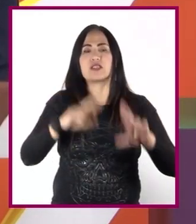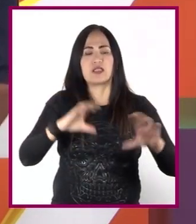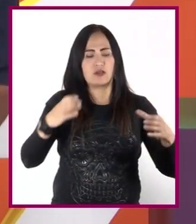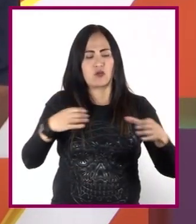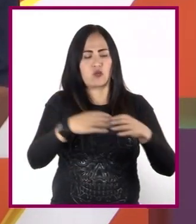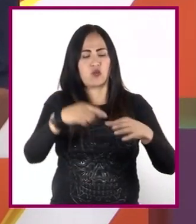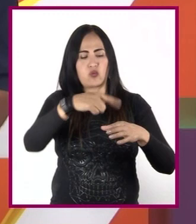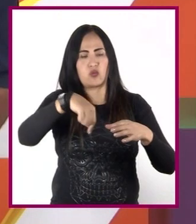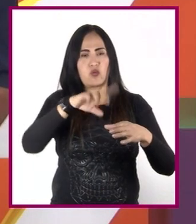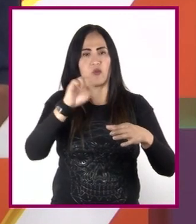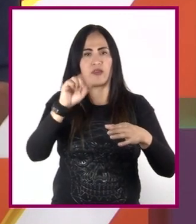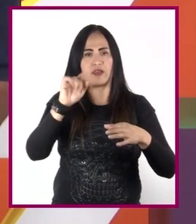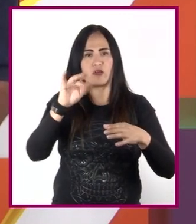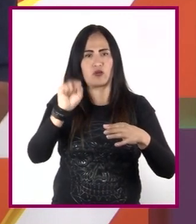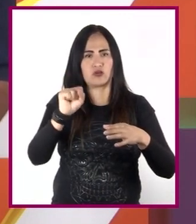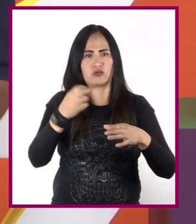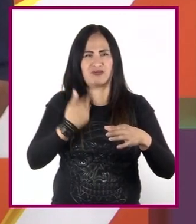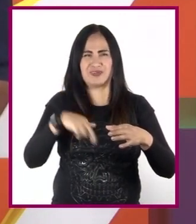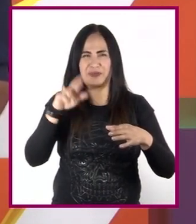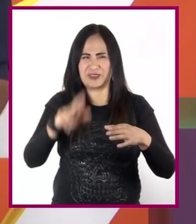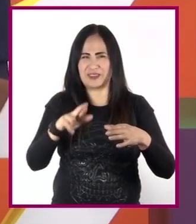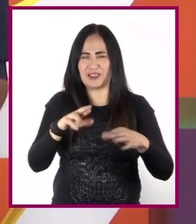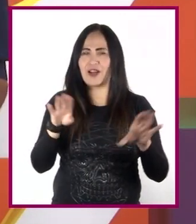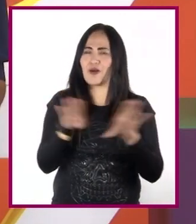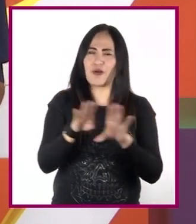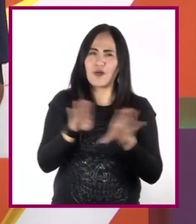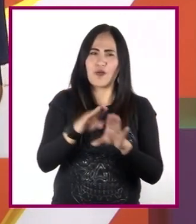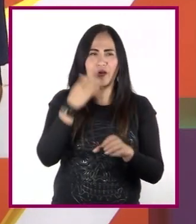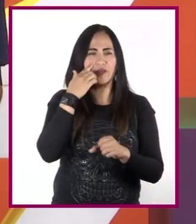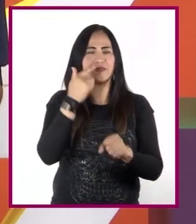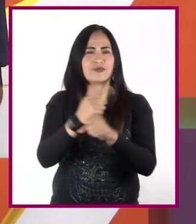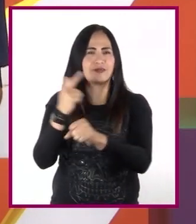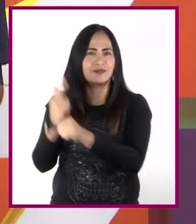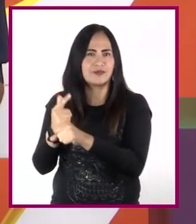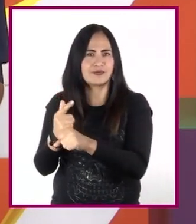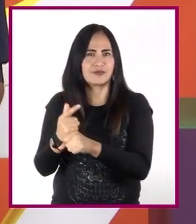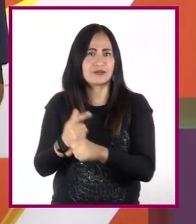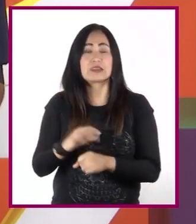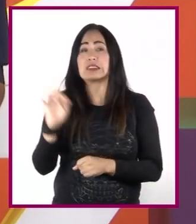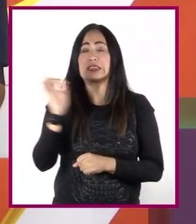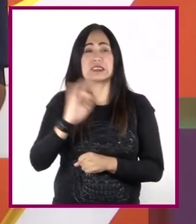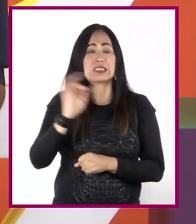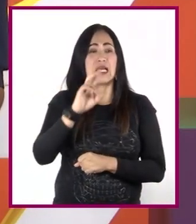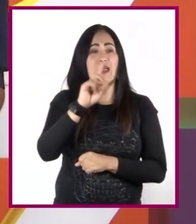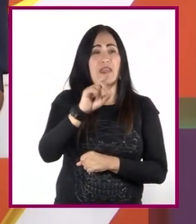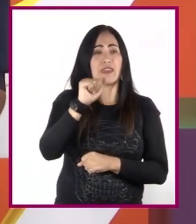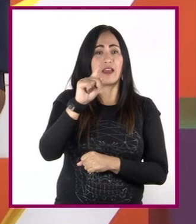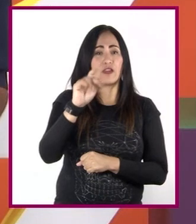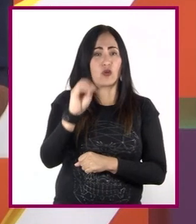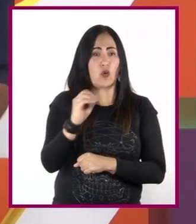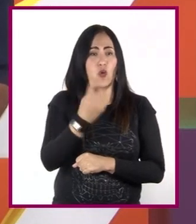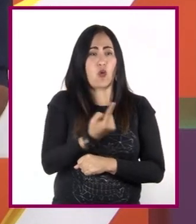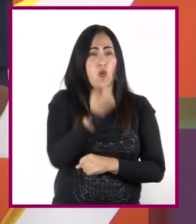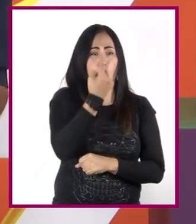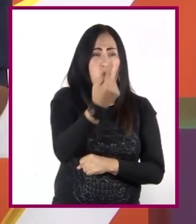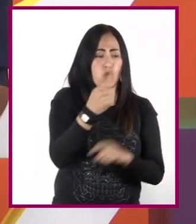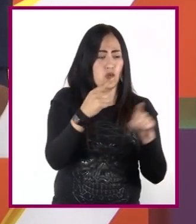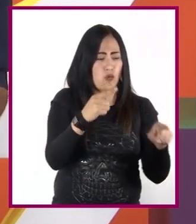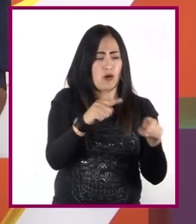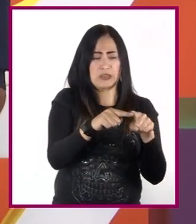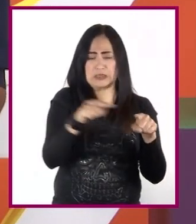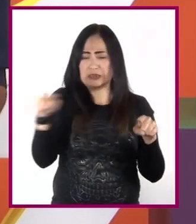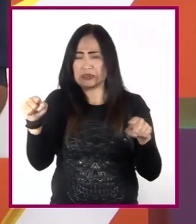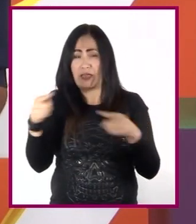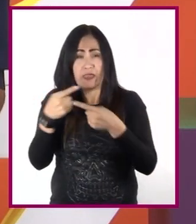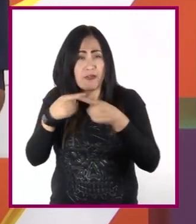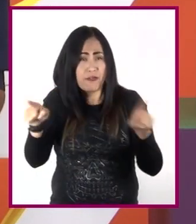datos. Este tipo de situaciones se pueden identificar cuando no hay algún dato que tenga un valor extremo muy diferente a